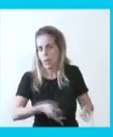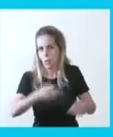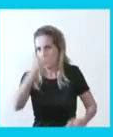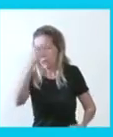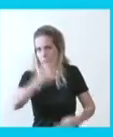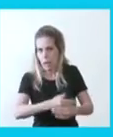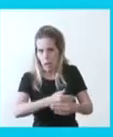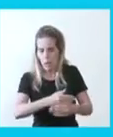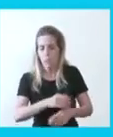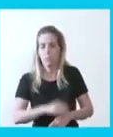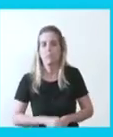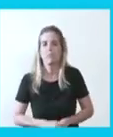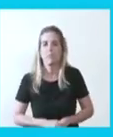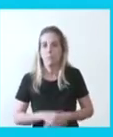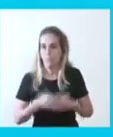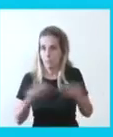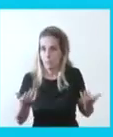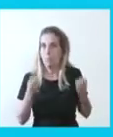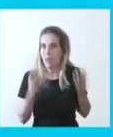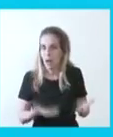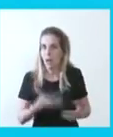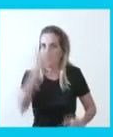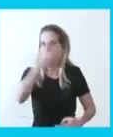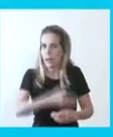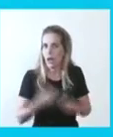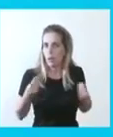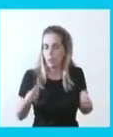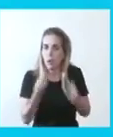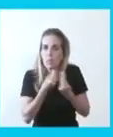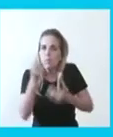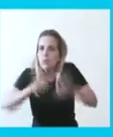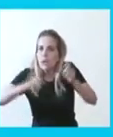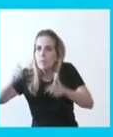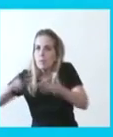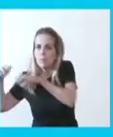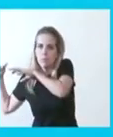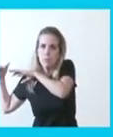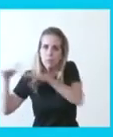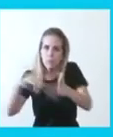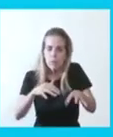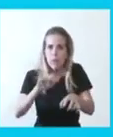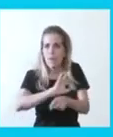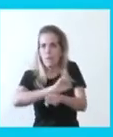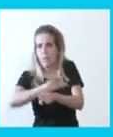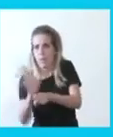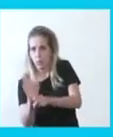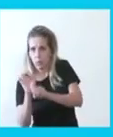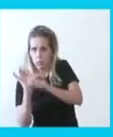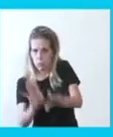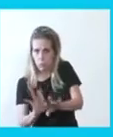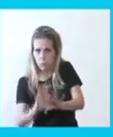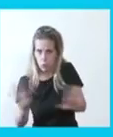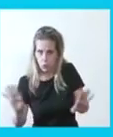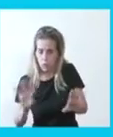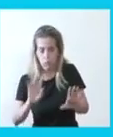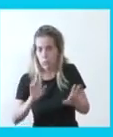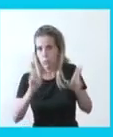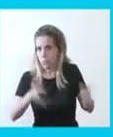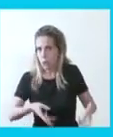encuentro, tratando de evitar que en la multitud el virus se disemine. ¿De acuerdo?